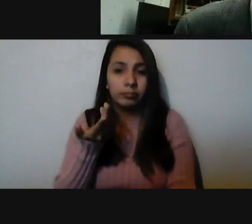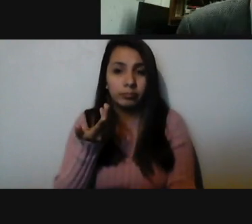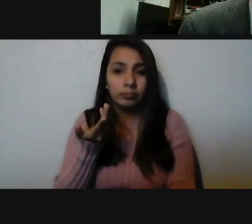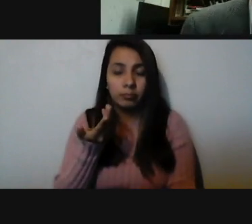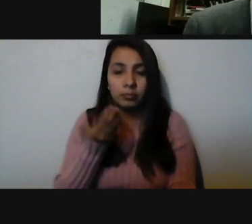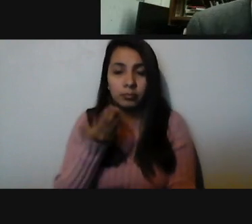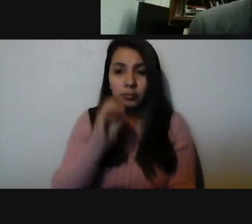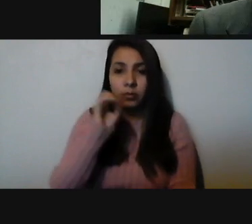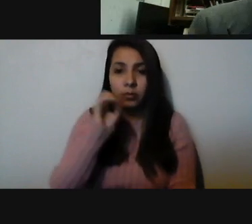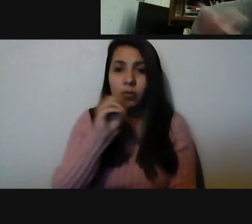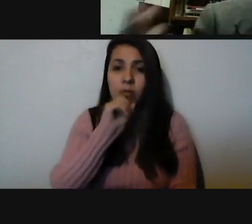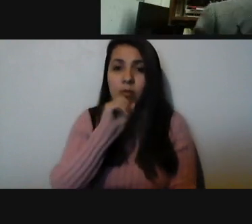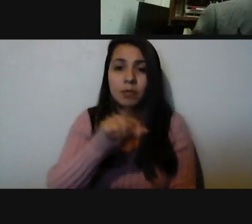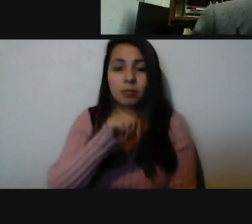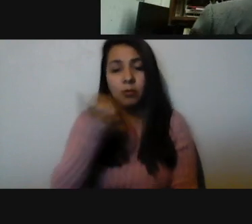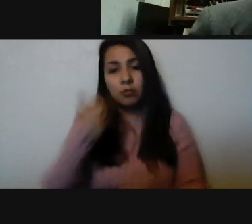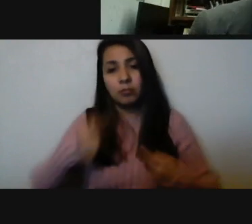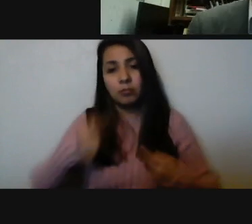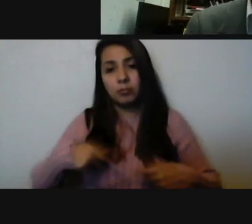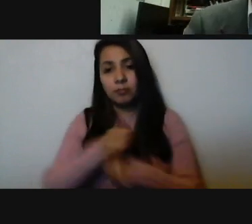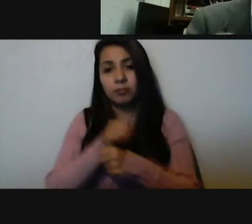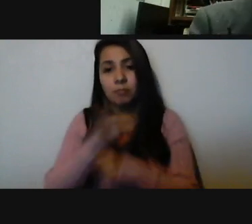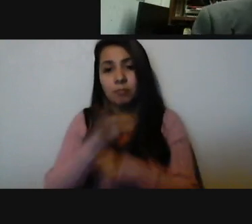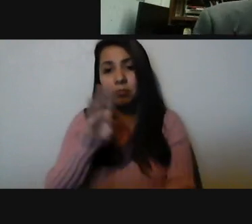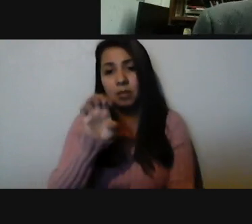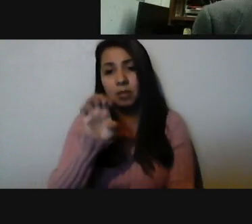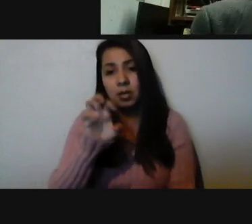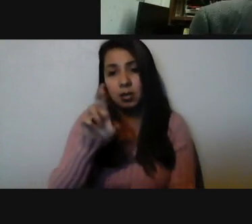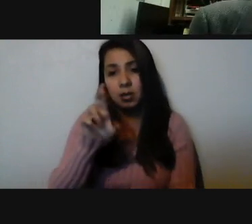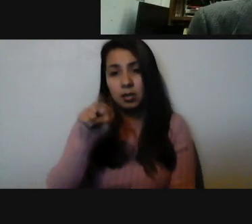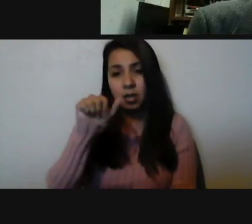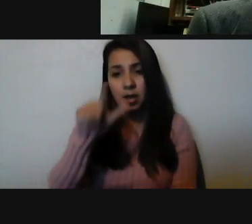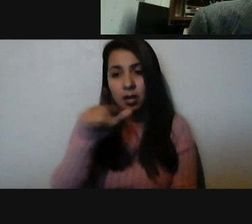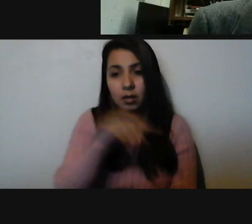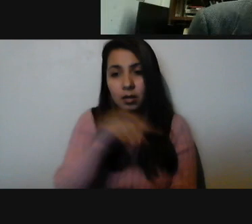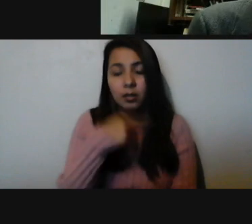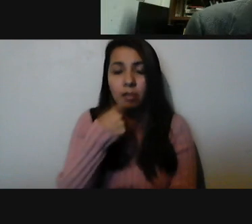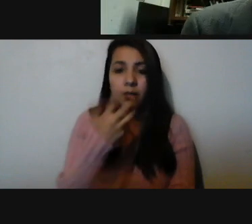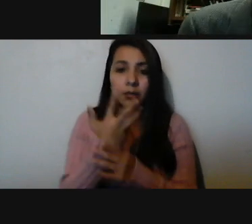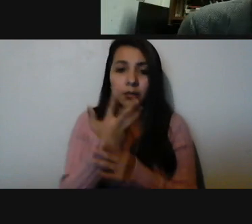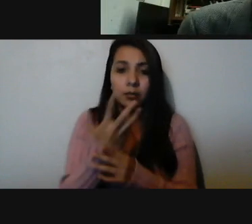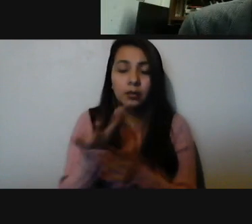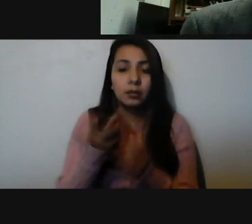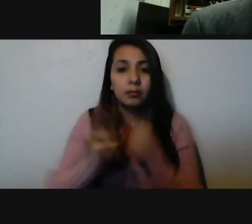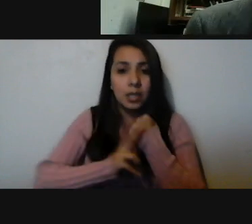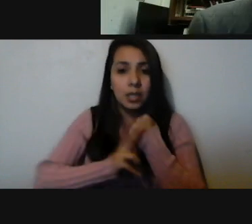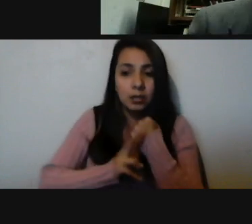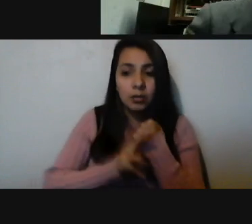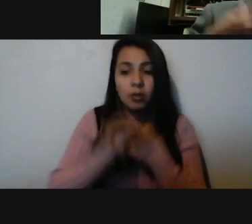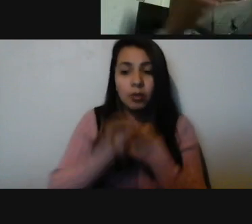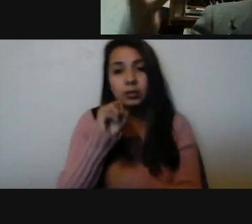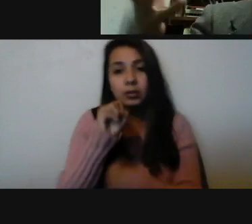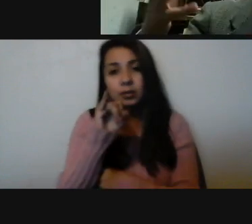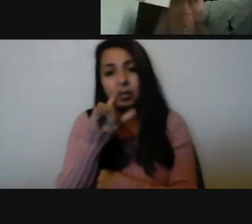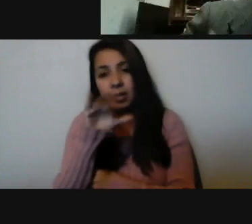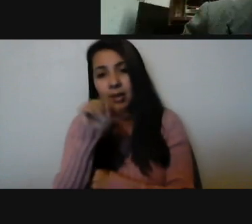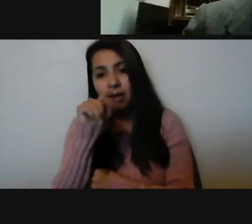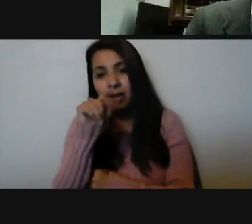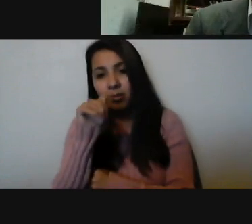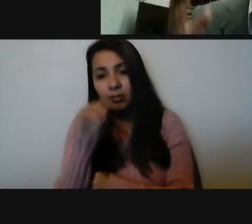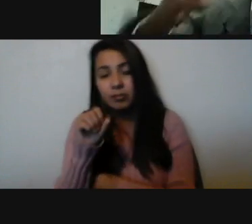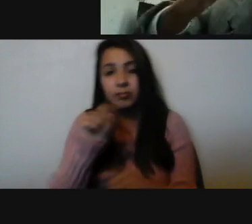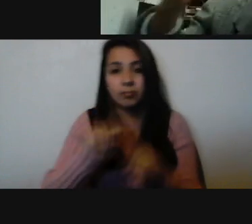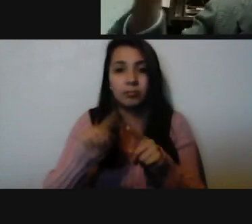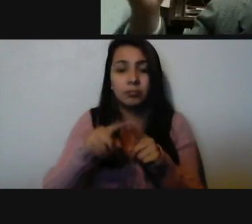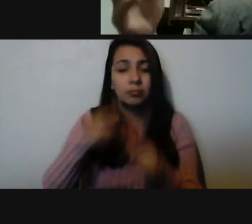o 30 años antes, por ejemplo, de la sugerencia de Oparin o de Haldane o de algunos otros investigadores, ¿no? Bernal, que dice si